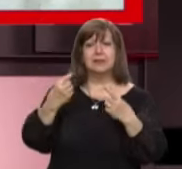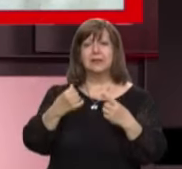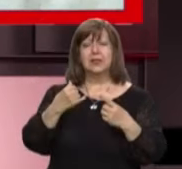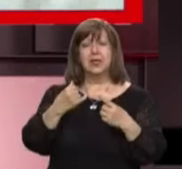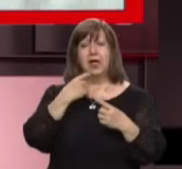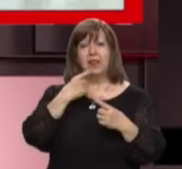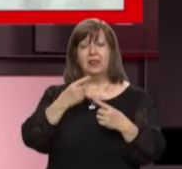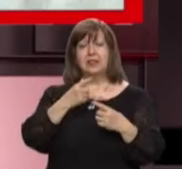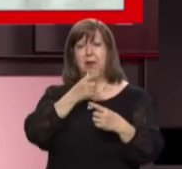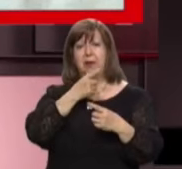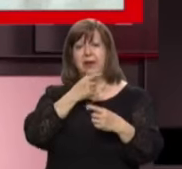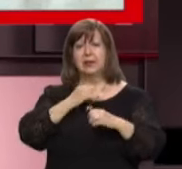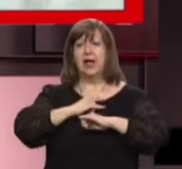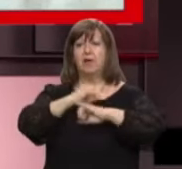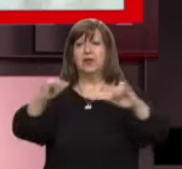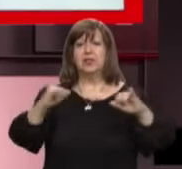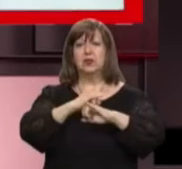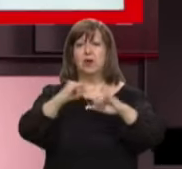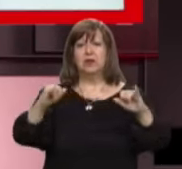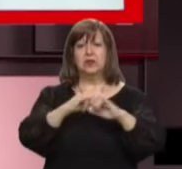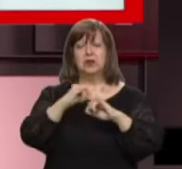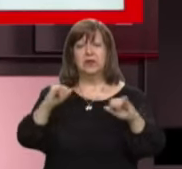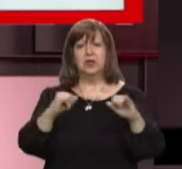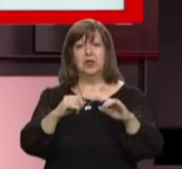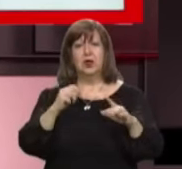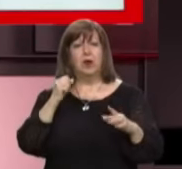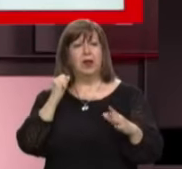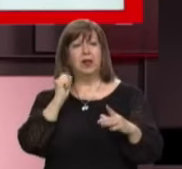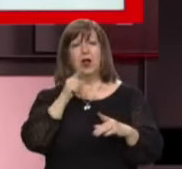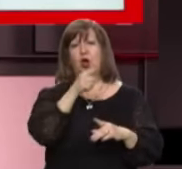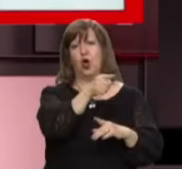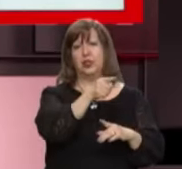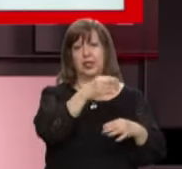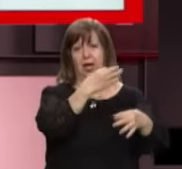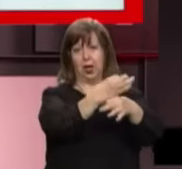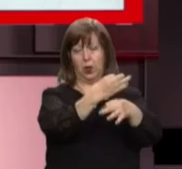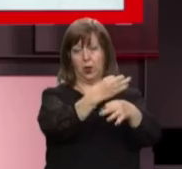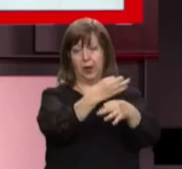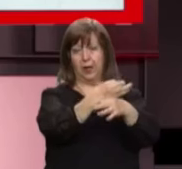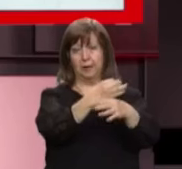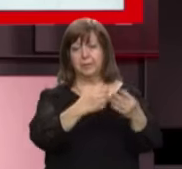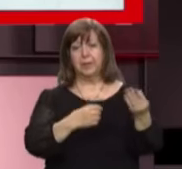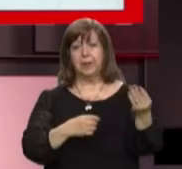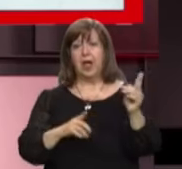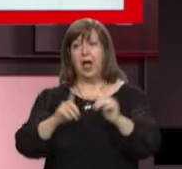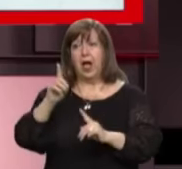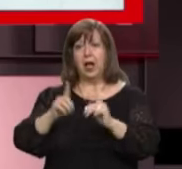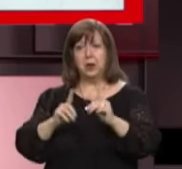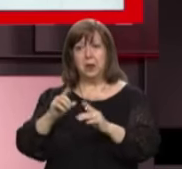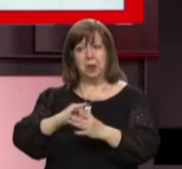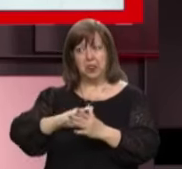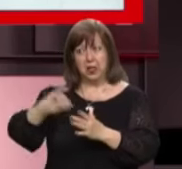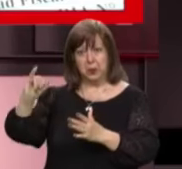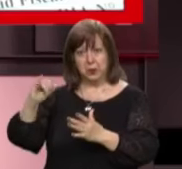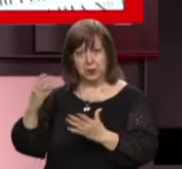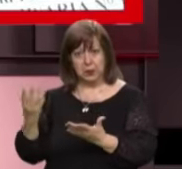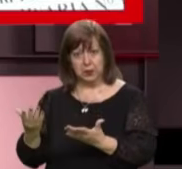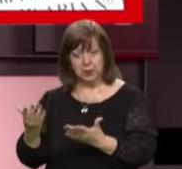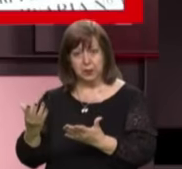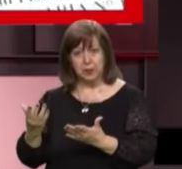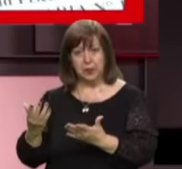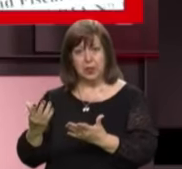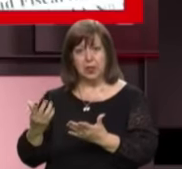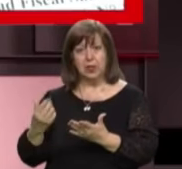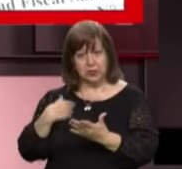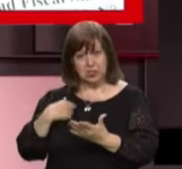de escraches sociales que se han sucedido en las redes sociales y bueno, en virtud de eso han surgido algunas denuncias que